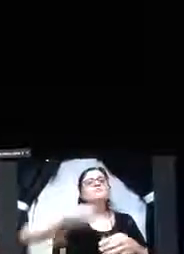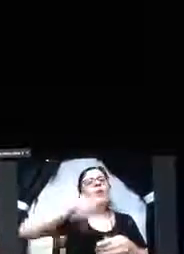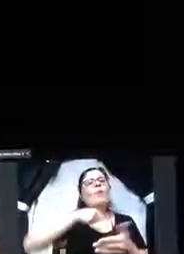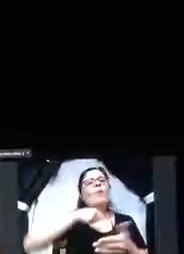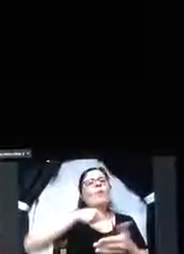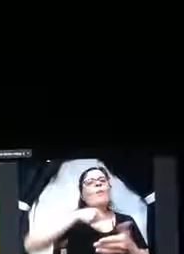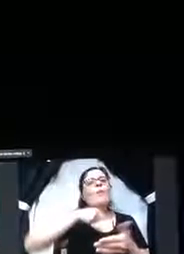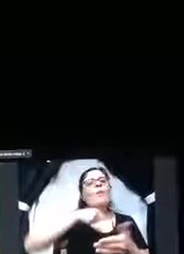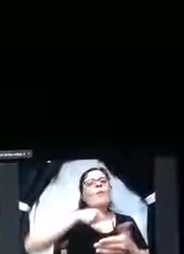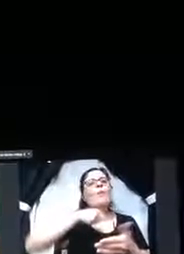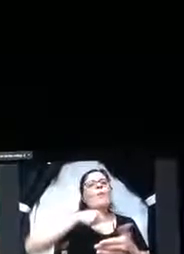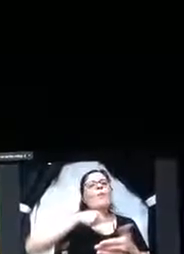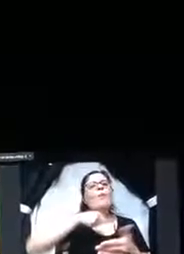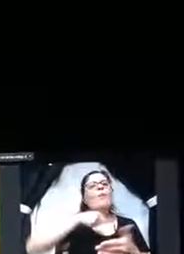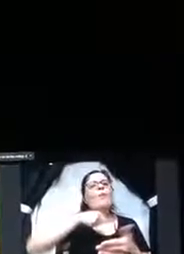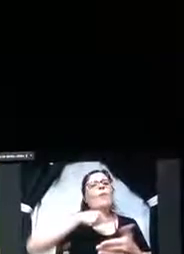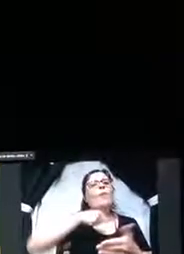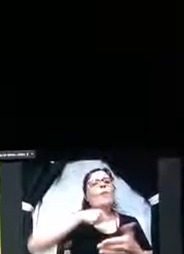que